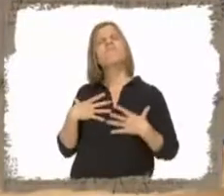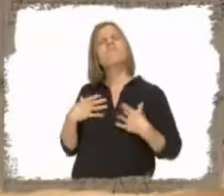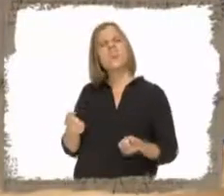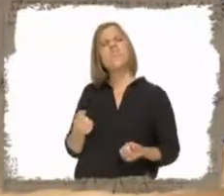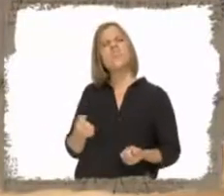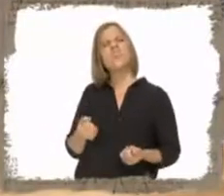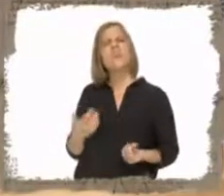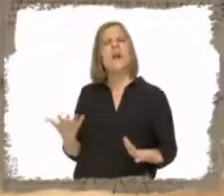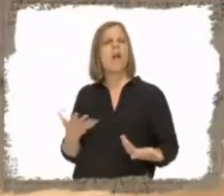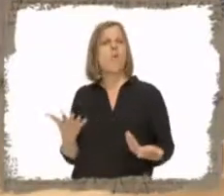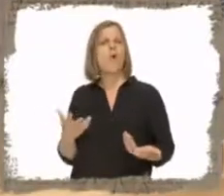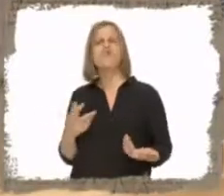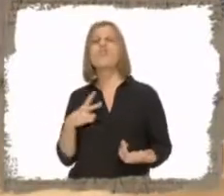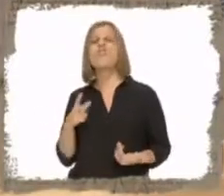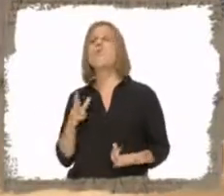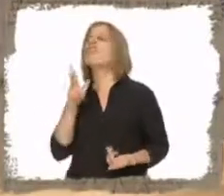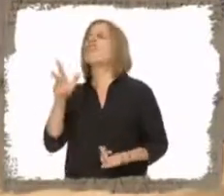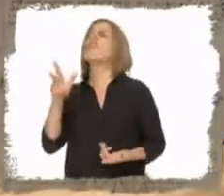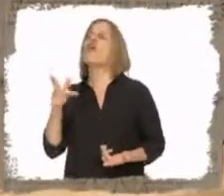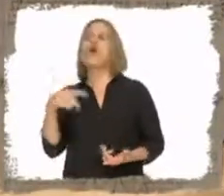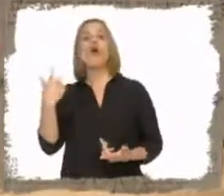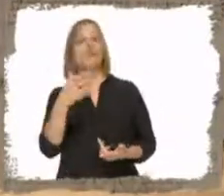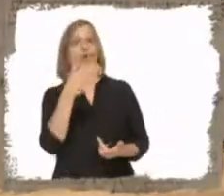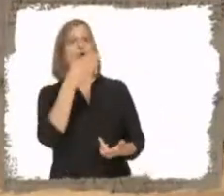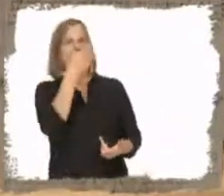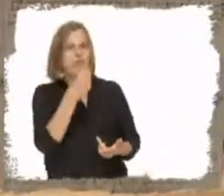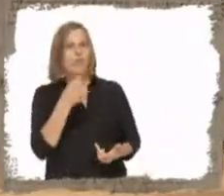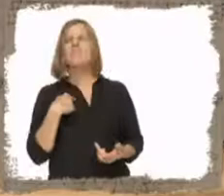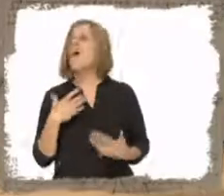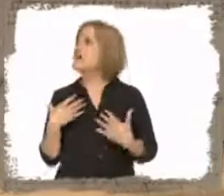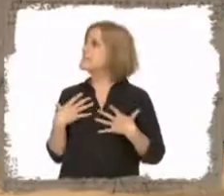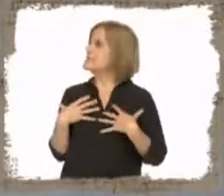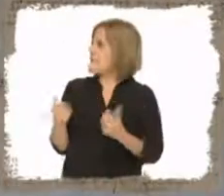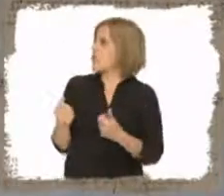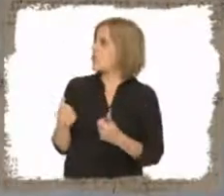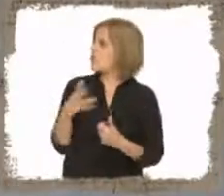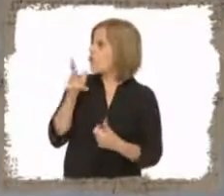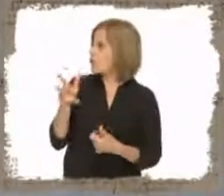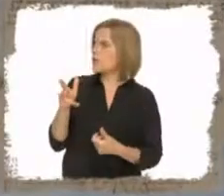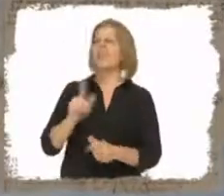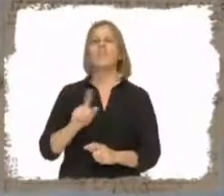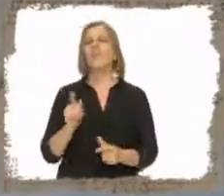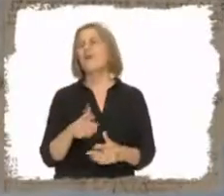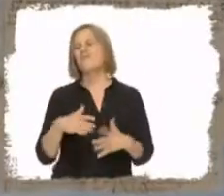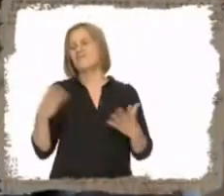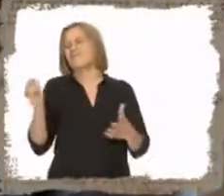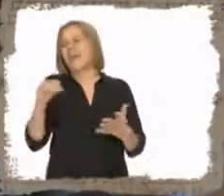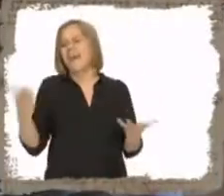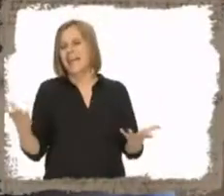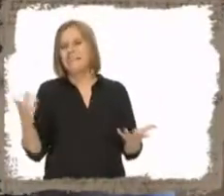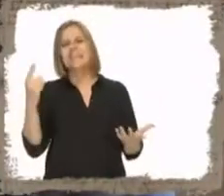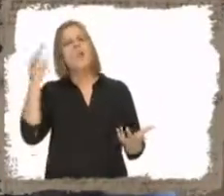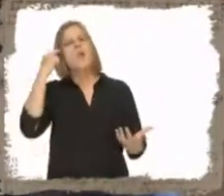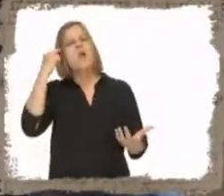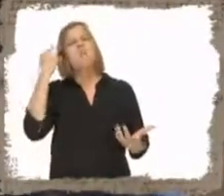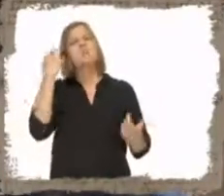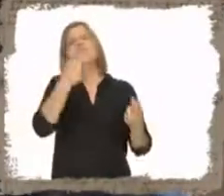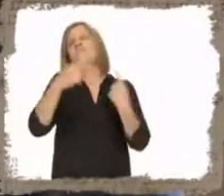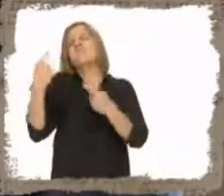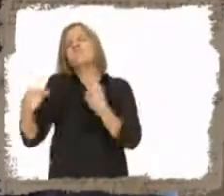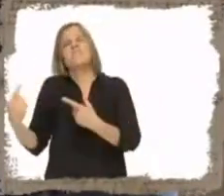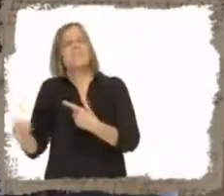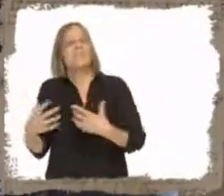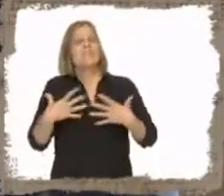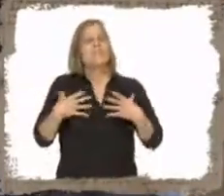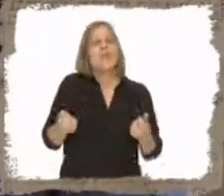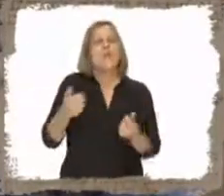salud era lo que uno le dice a otro cuando estornuda. Es mucho más amplio, Piki. Hay distintas maneras de pensar la salud